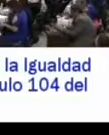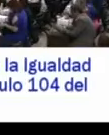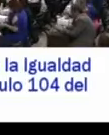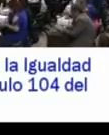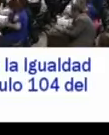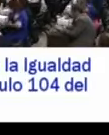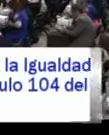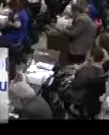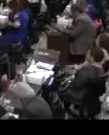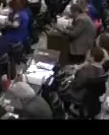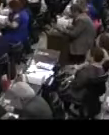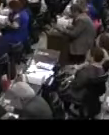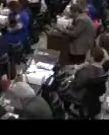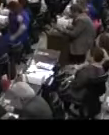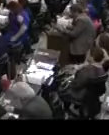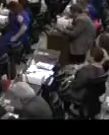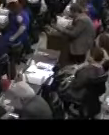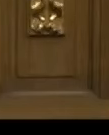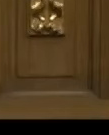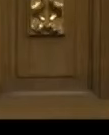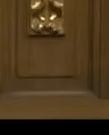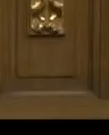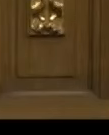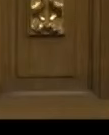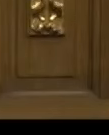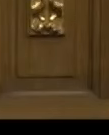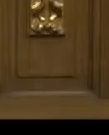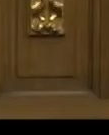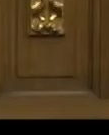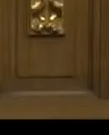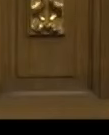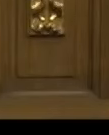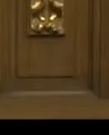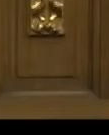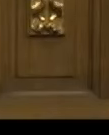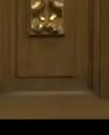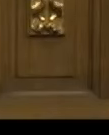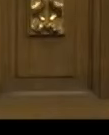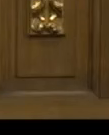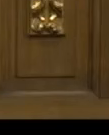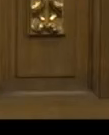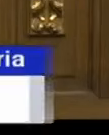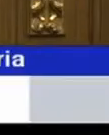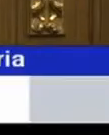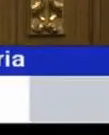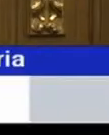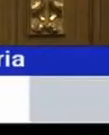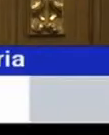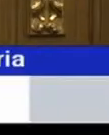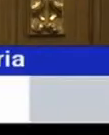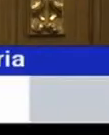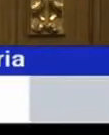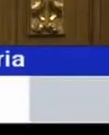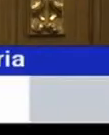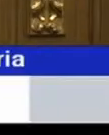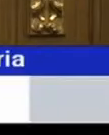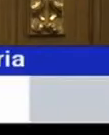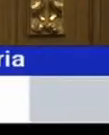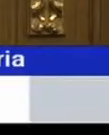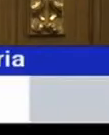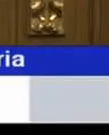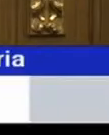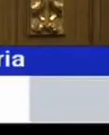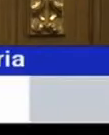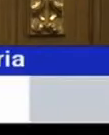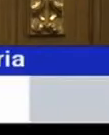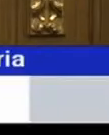Uno de los artículos más resaltantes, el artículo 16 en su literal B, que exclama que la participación social y política de las mujeres